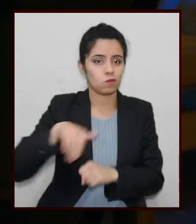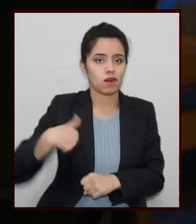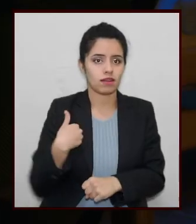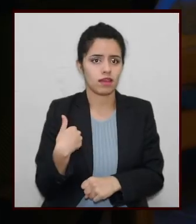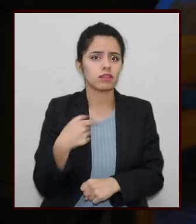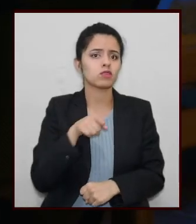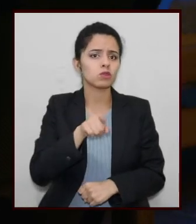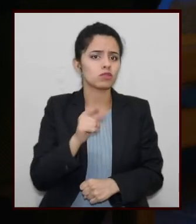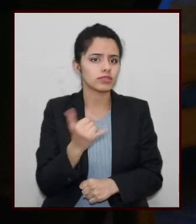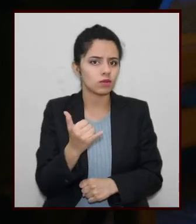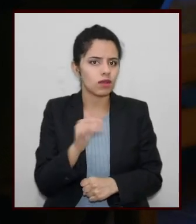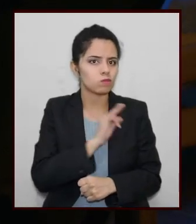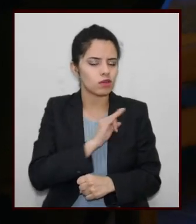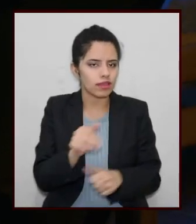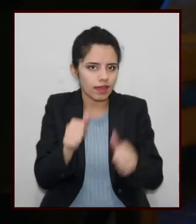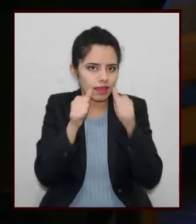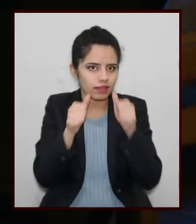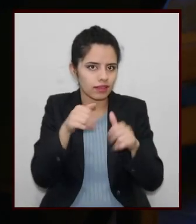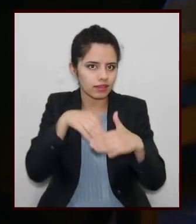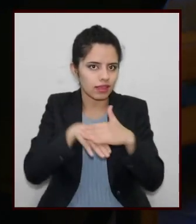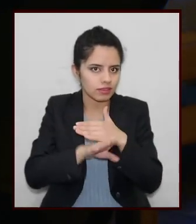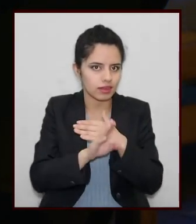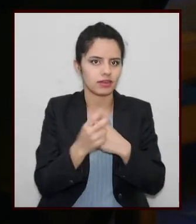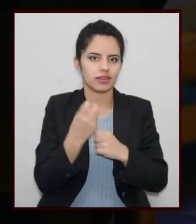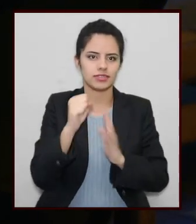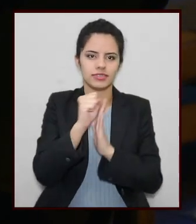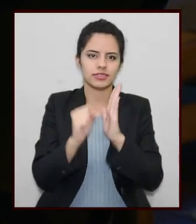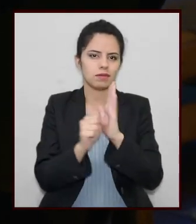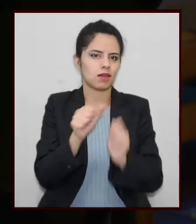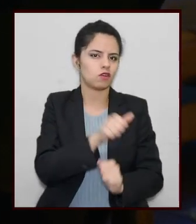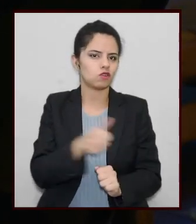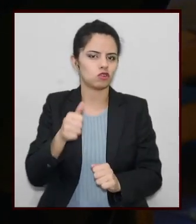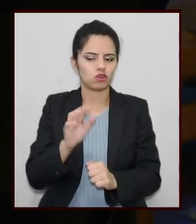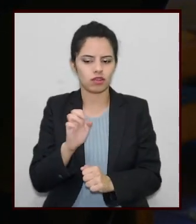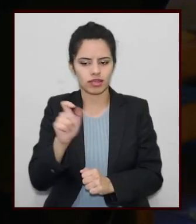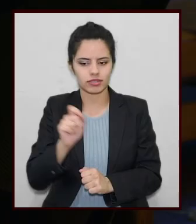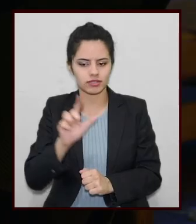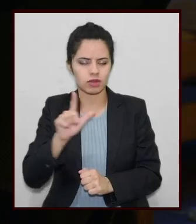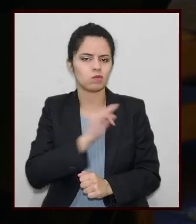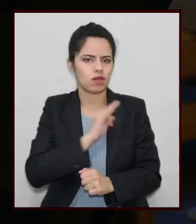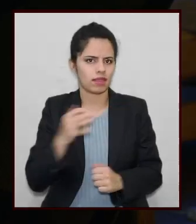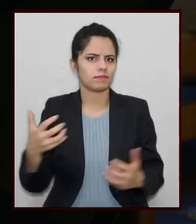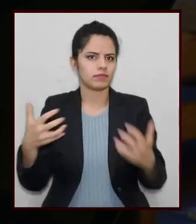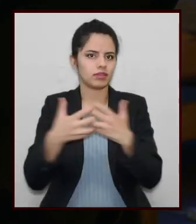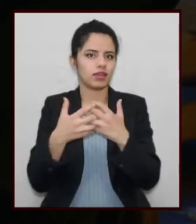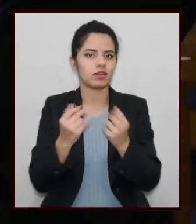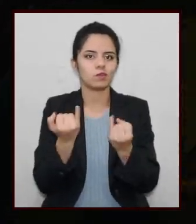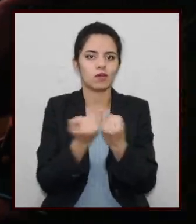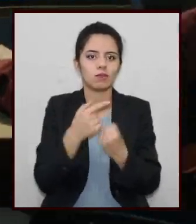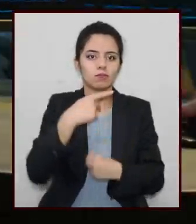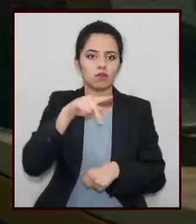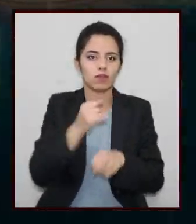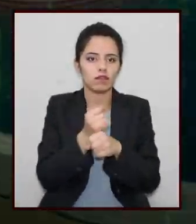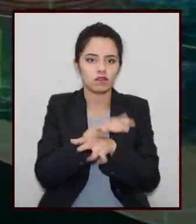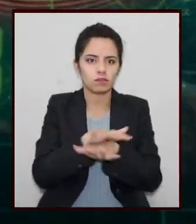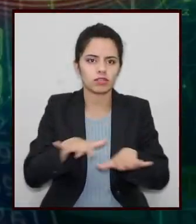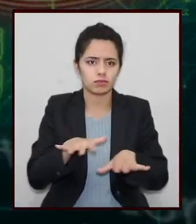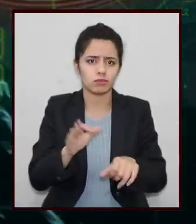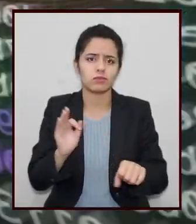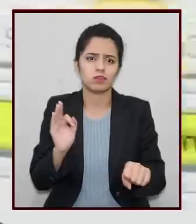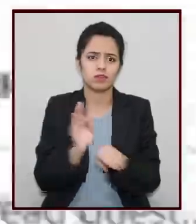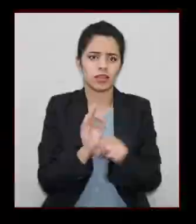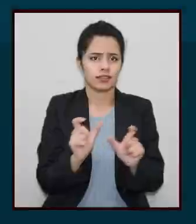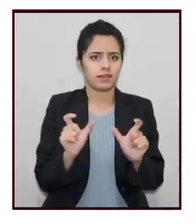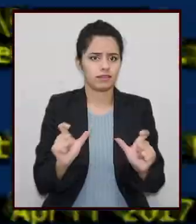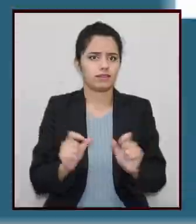tu celular. Esta herramienta tiene compatibilidad con otros sistemas como Excel y te permite tener tu información protegida con tu cuenta de Google.